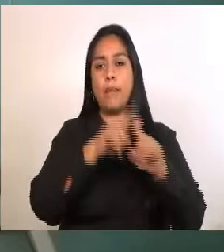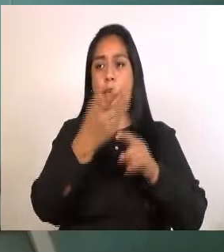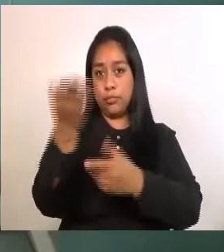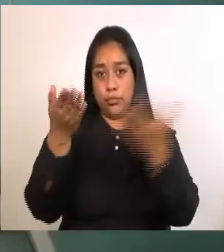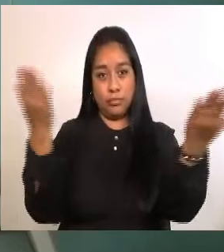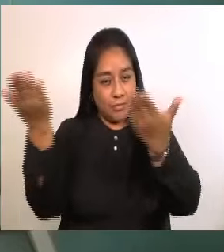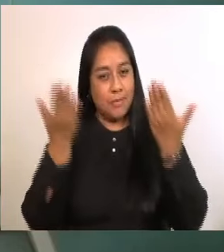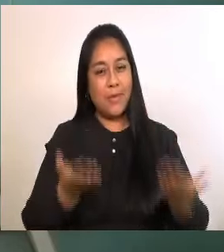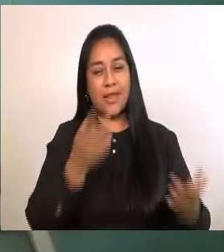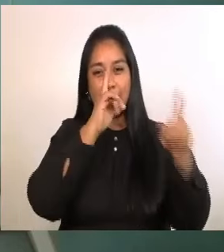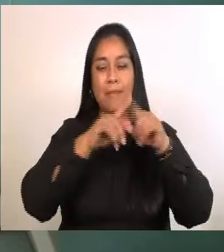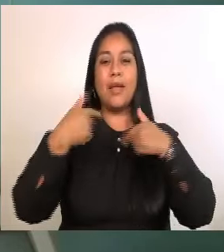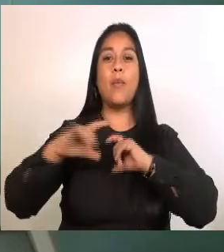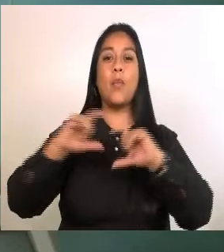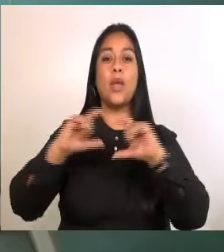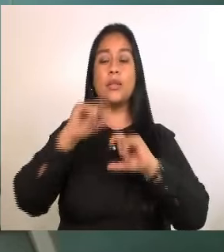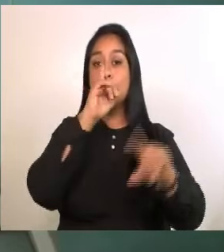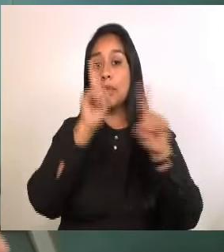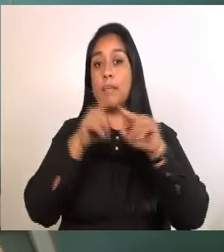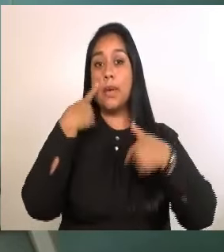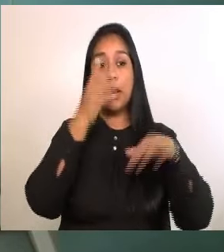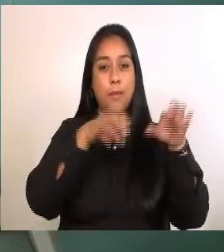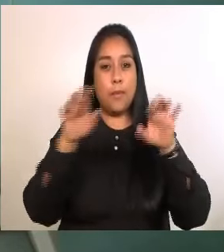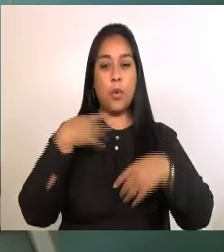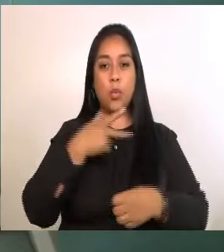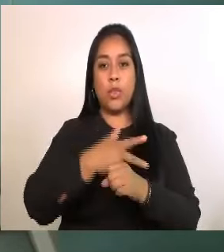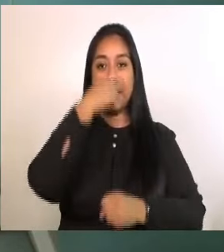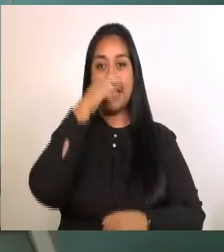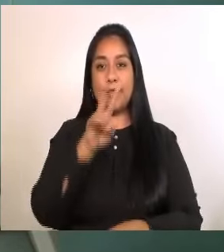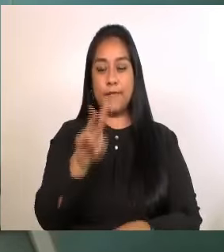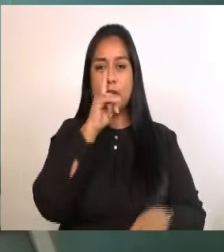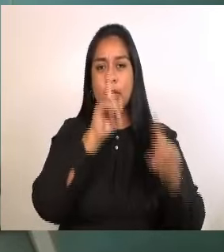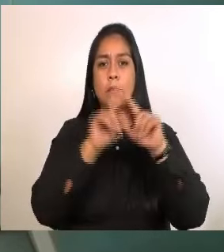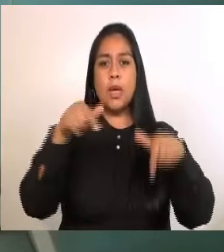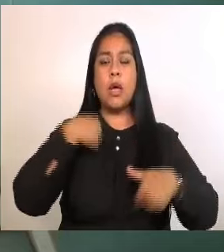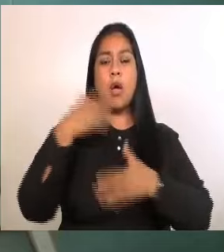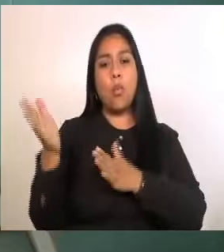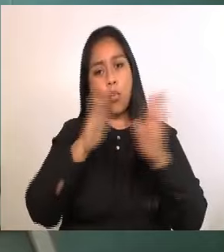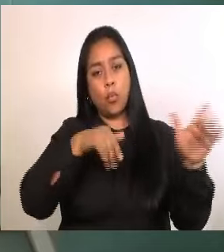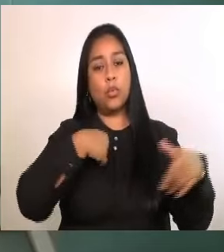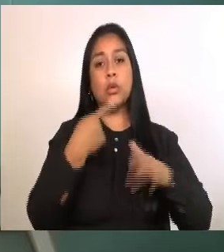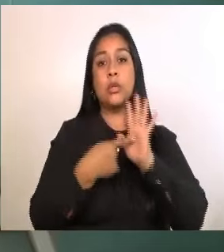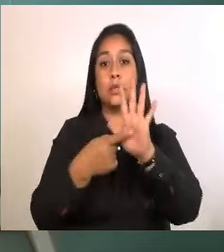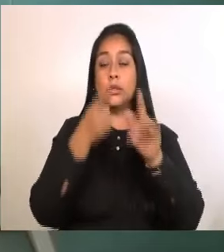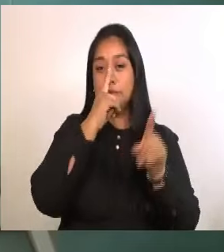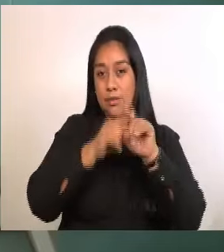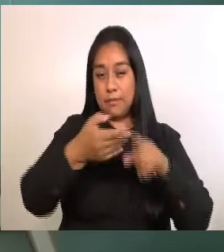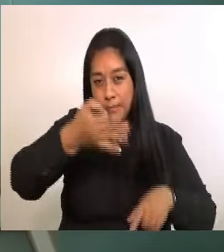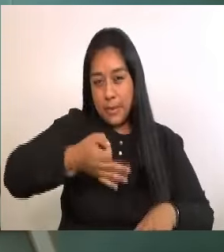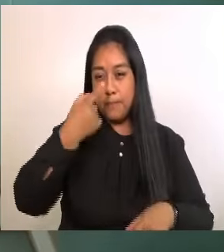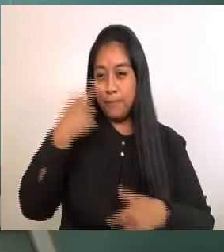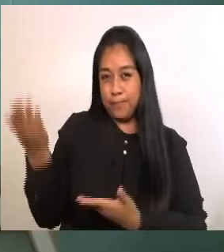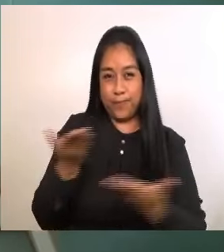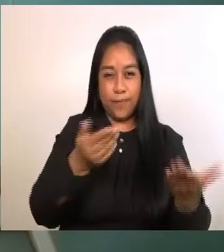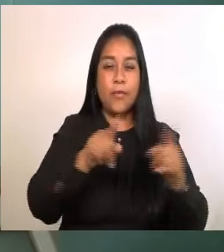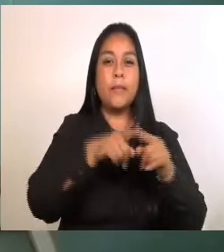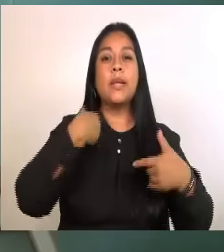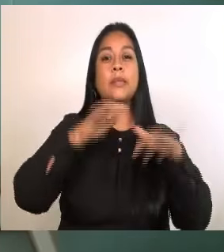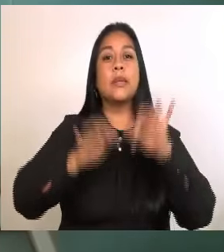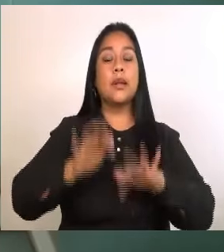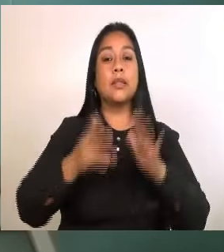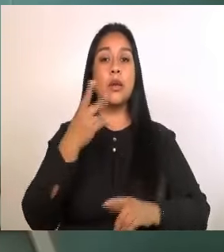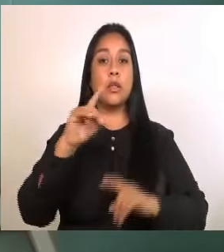los medios de comunicación, así como a nuestra audiencia de Guatemala TV. A continuación, tengo el honor de ceder la palabra al secretario de